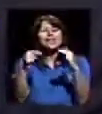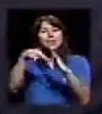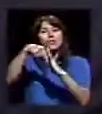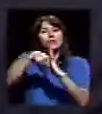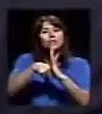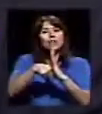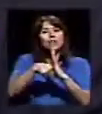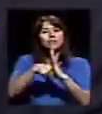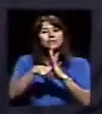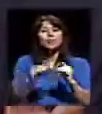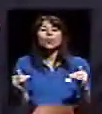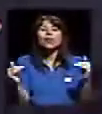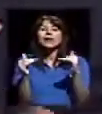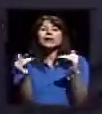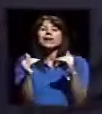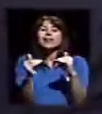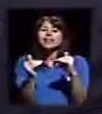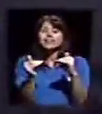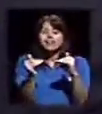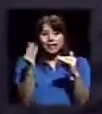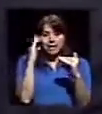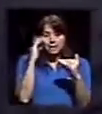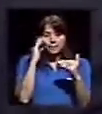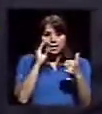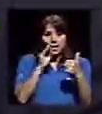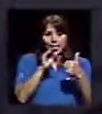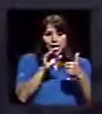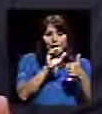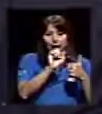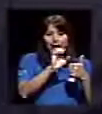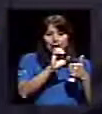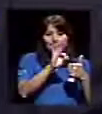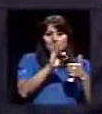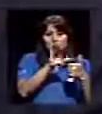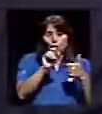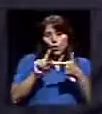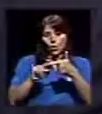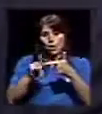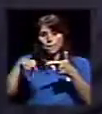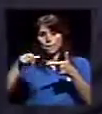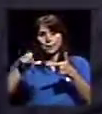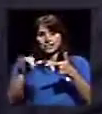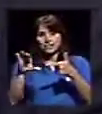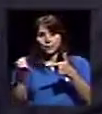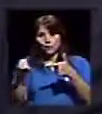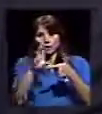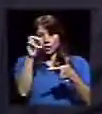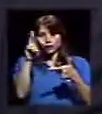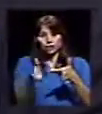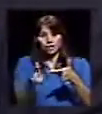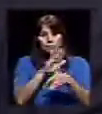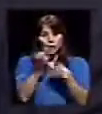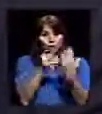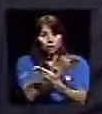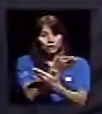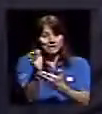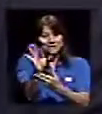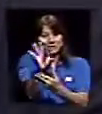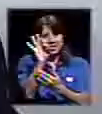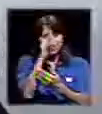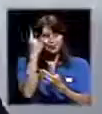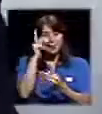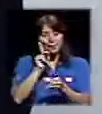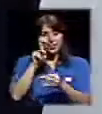nivel de bancarización activo y pasivo que existe en Costa Rica. Así que todos los costarricenses están invitados a participar en estos